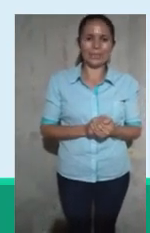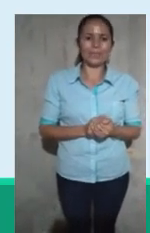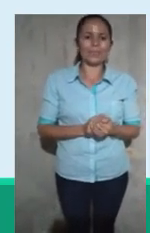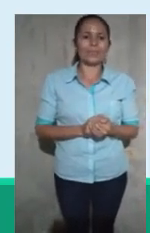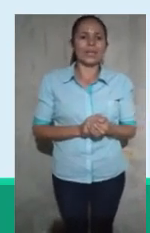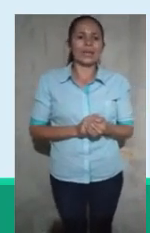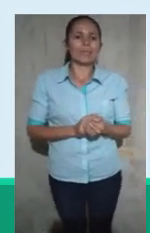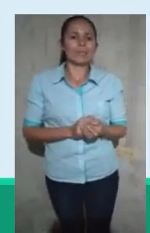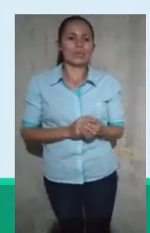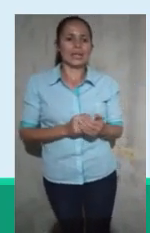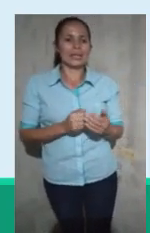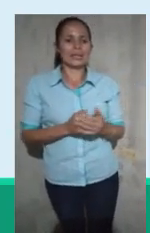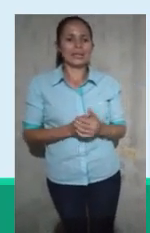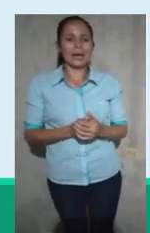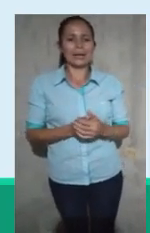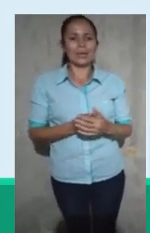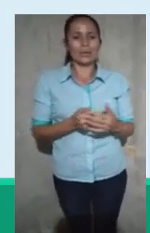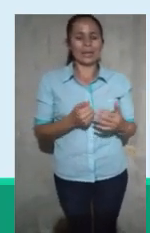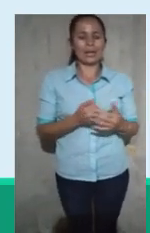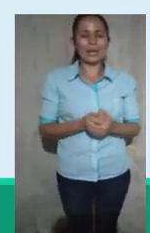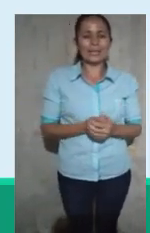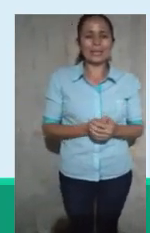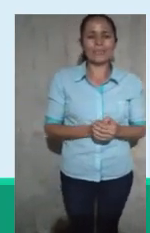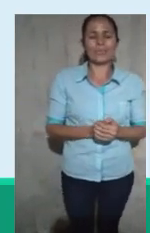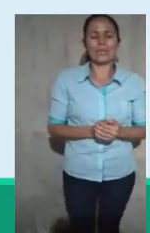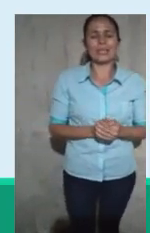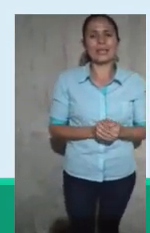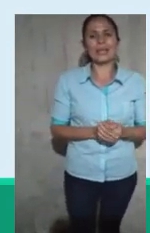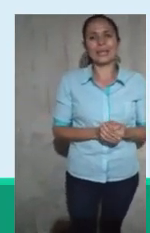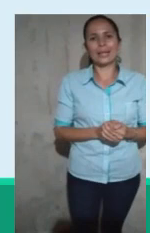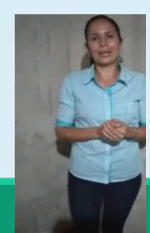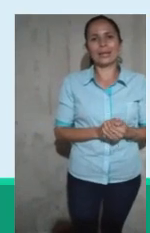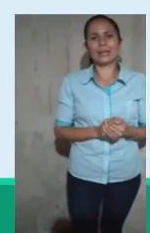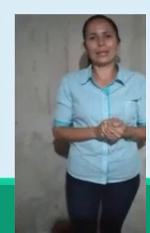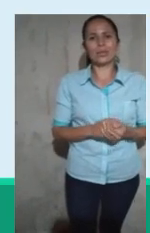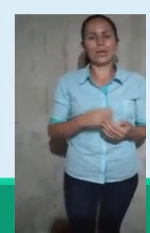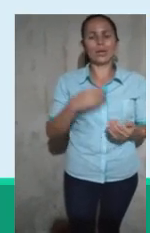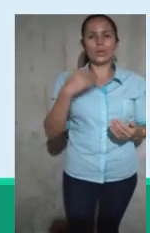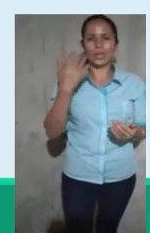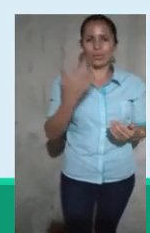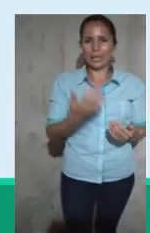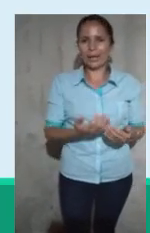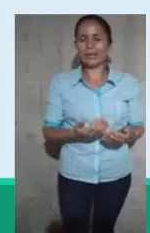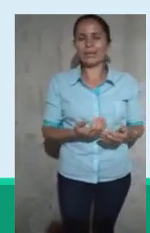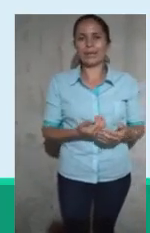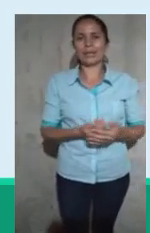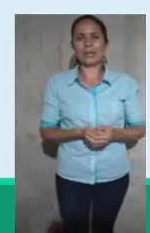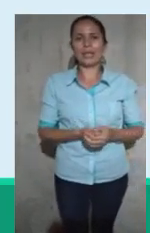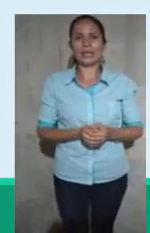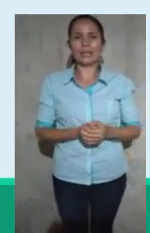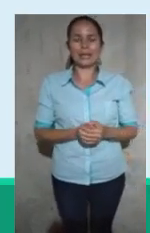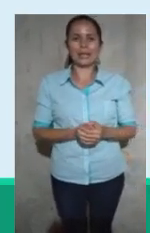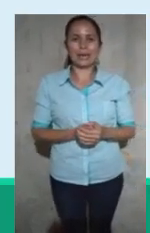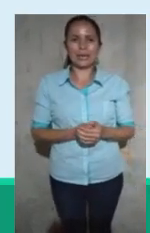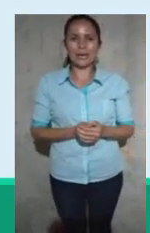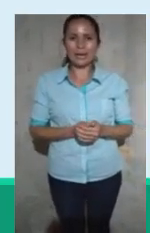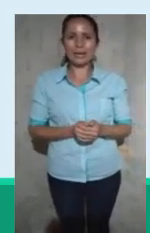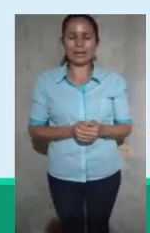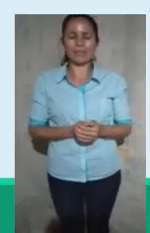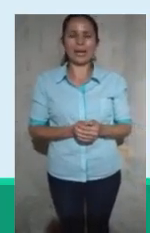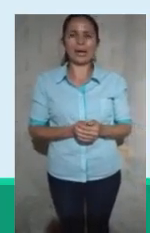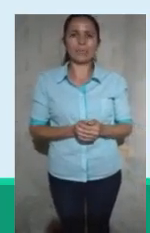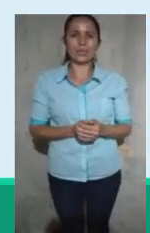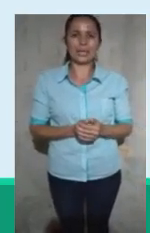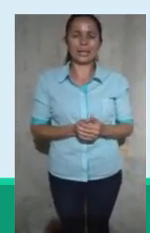atentas. Vamos a iniciar con la clase. Decirles que esta es una continuidad del tema del día de